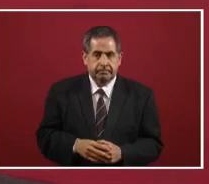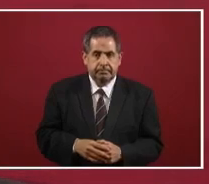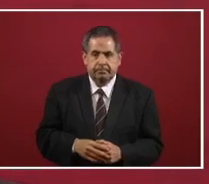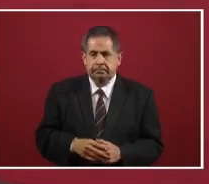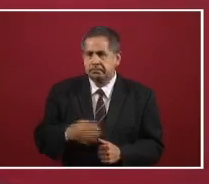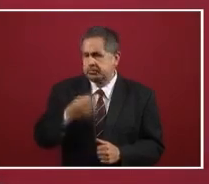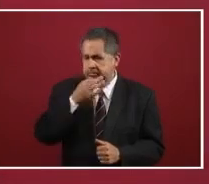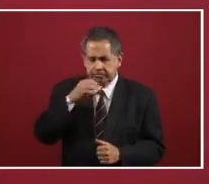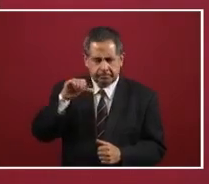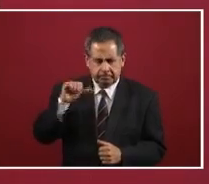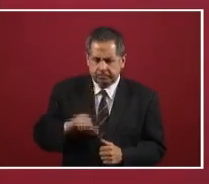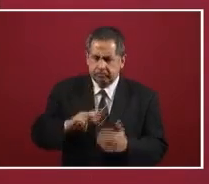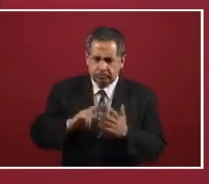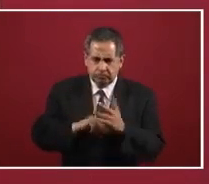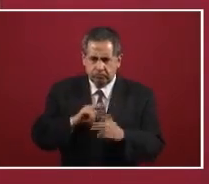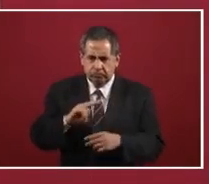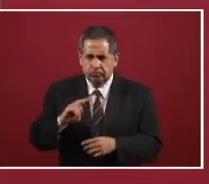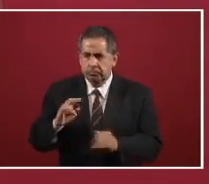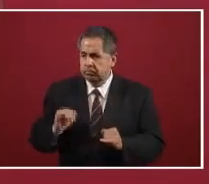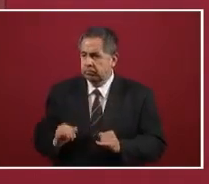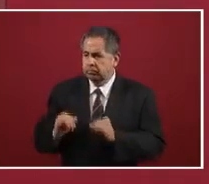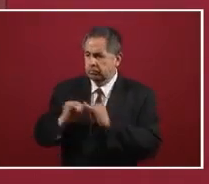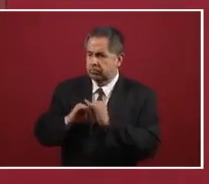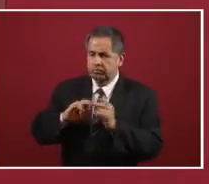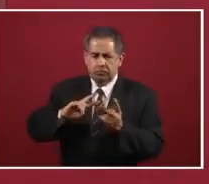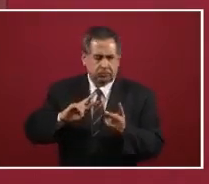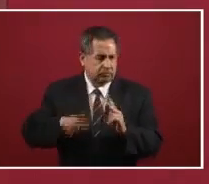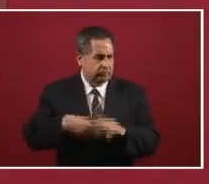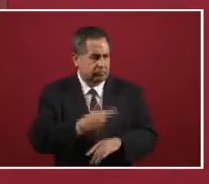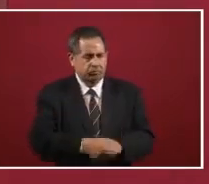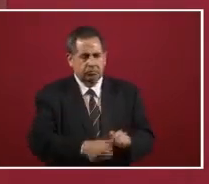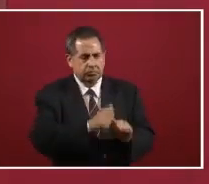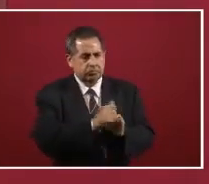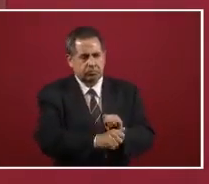de inmediato el instituto le paga